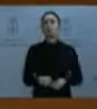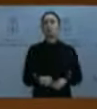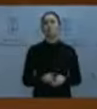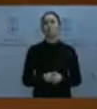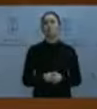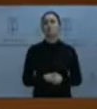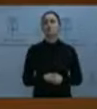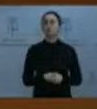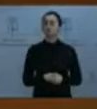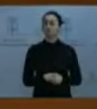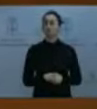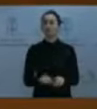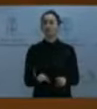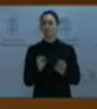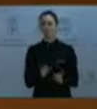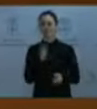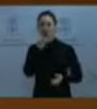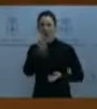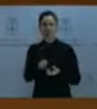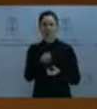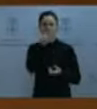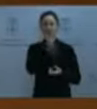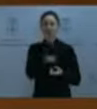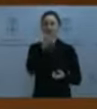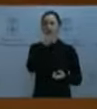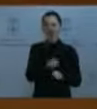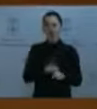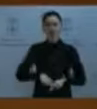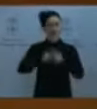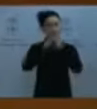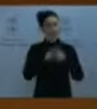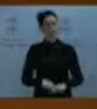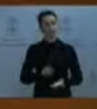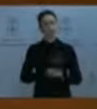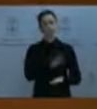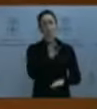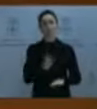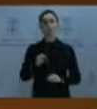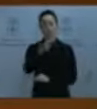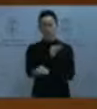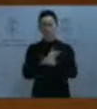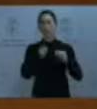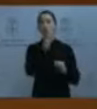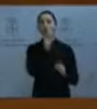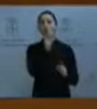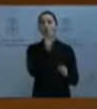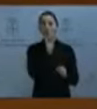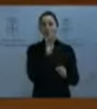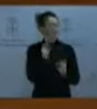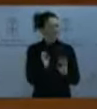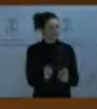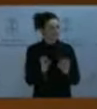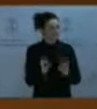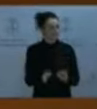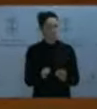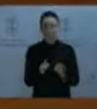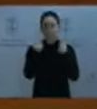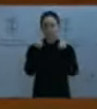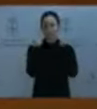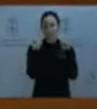una revisión del reparto de cupos. No hemos dejado de reclamarlo. Lo hemos hecho en la vía política, lo hemos hecho en la